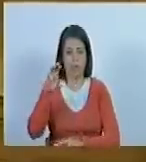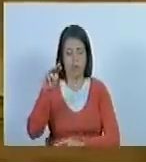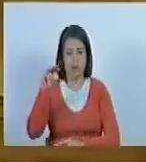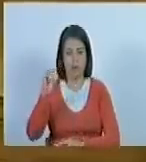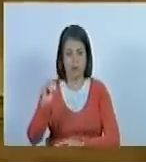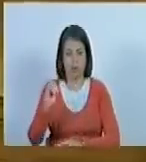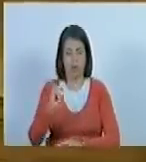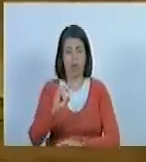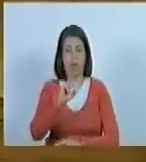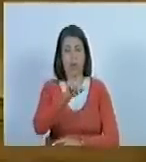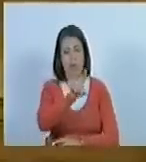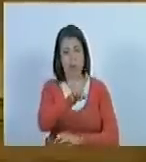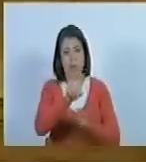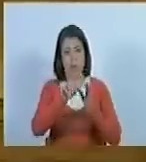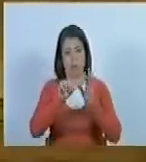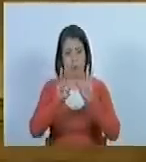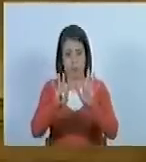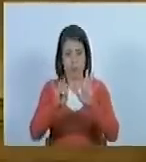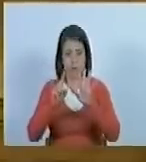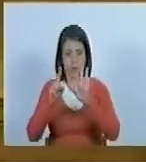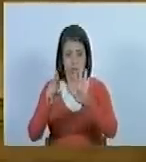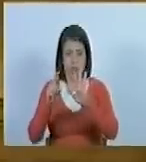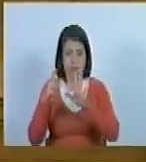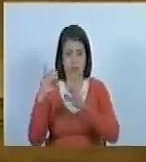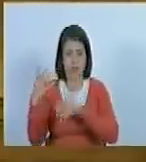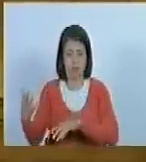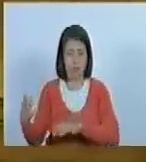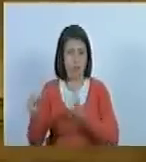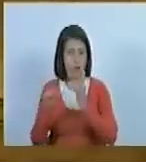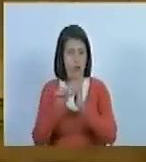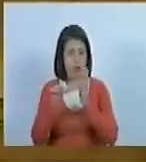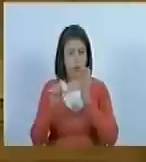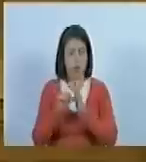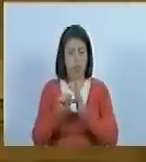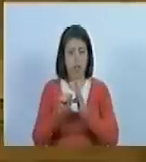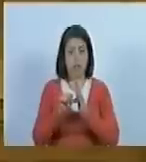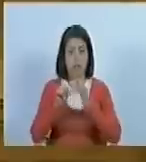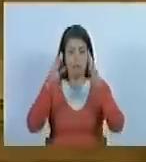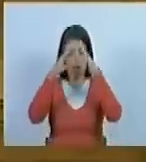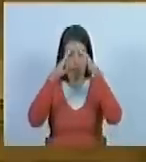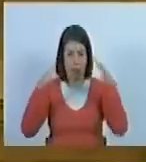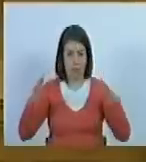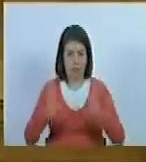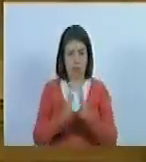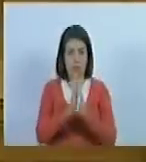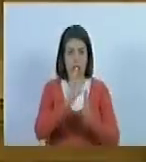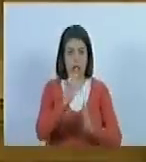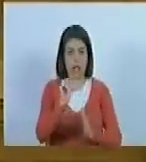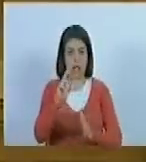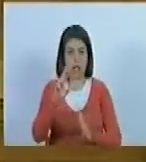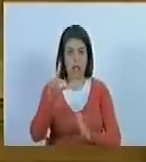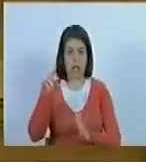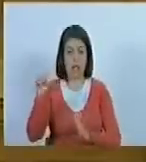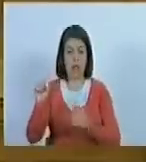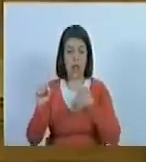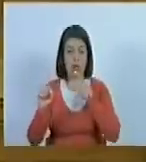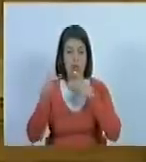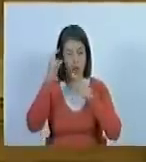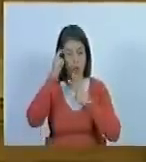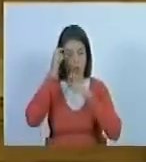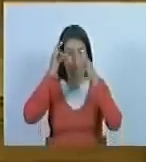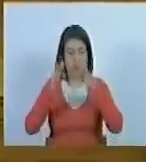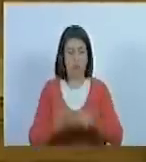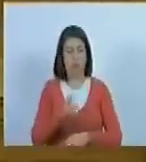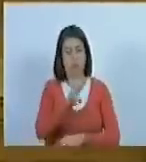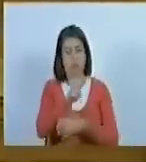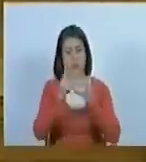en 1964 desde el cuartel San Carlos propuso la fecha, que fuera el 27 de junio, el Día del